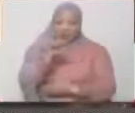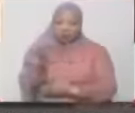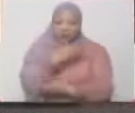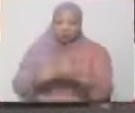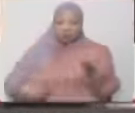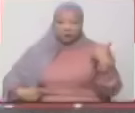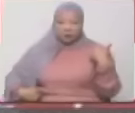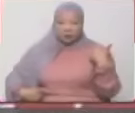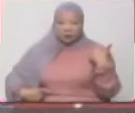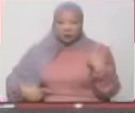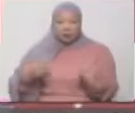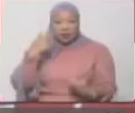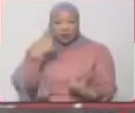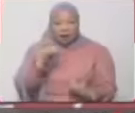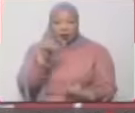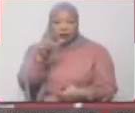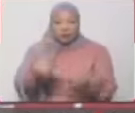llena de